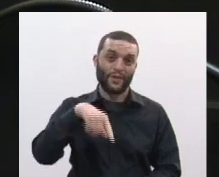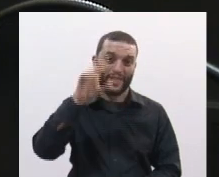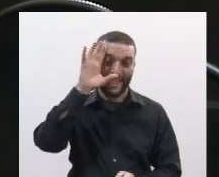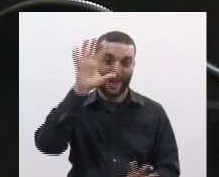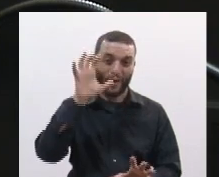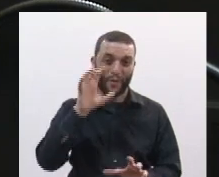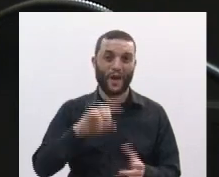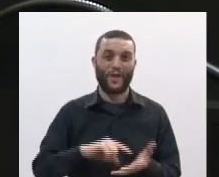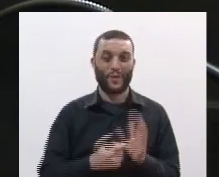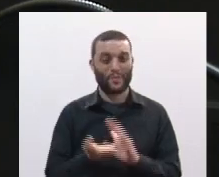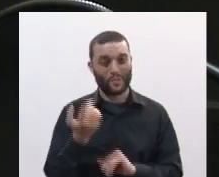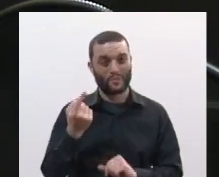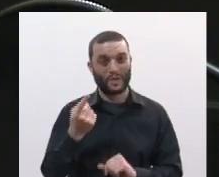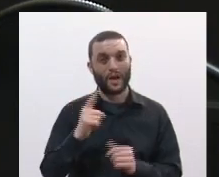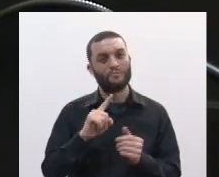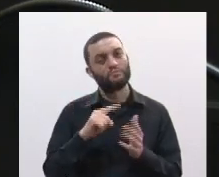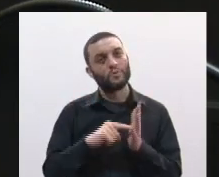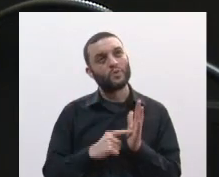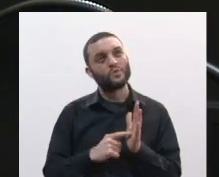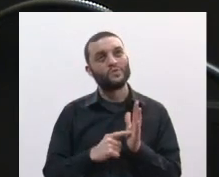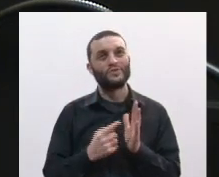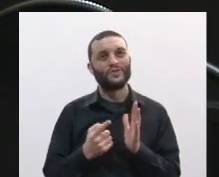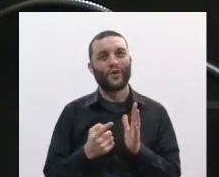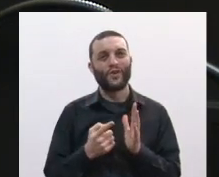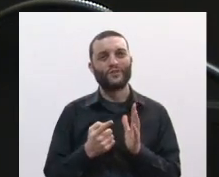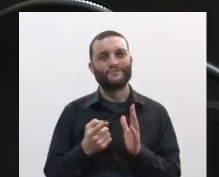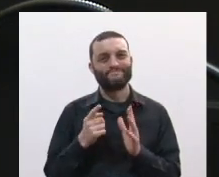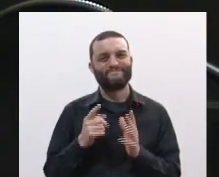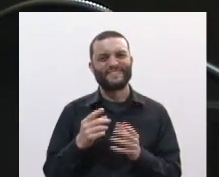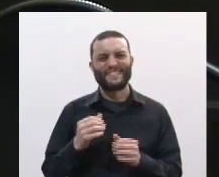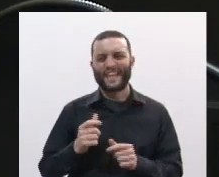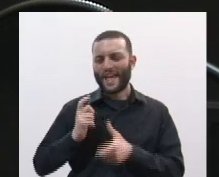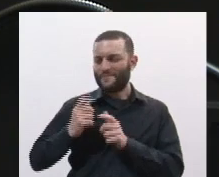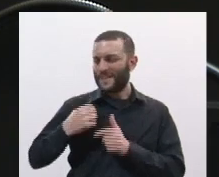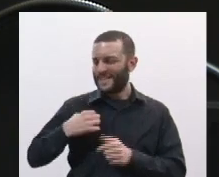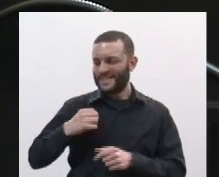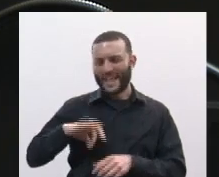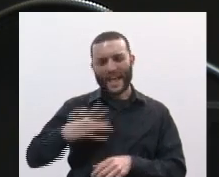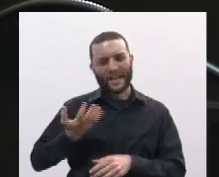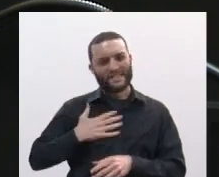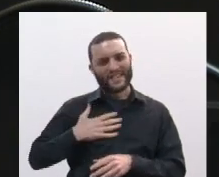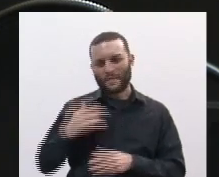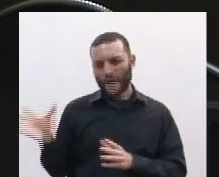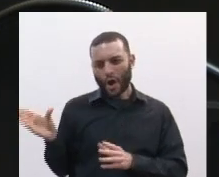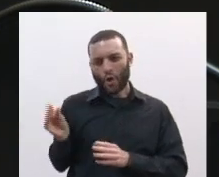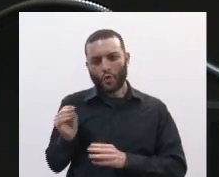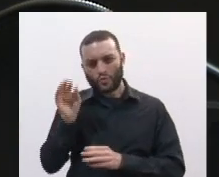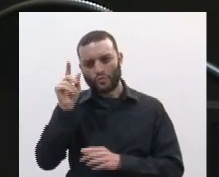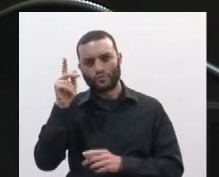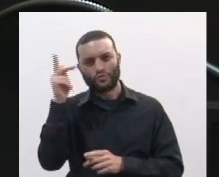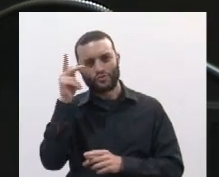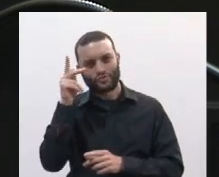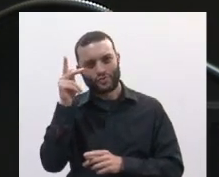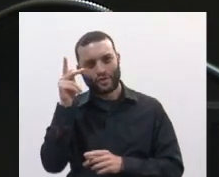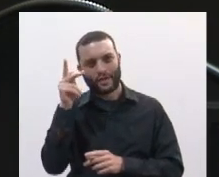algunos hechos que me tocó vivir con él que lo demuestran o lo mostraban de lo que él era, no realmente. Recuerdo hace ya